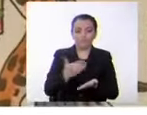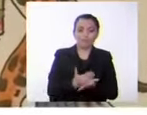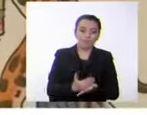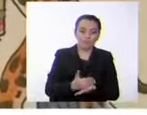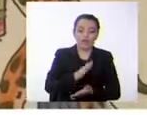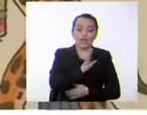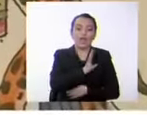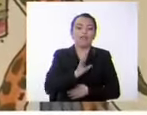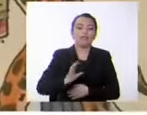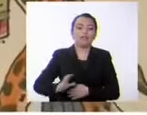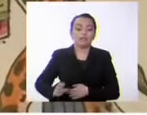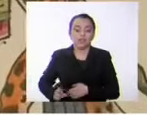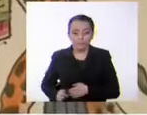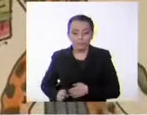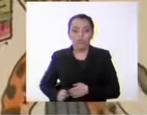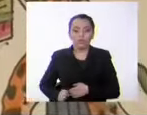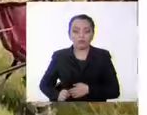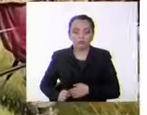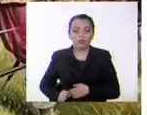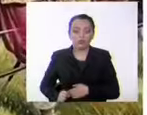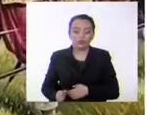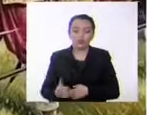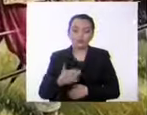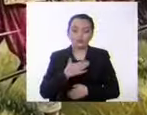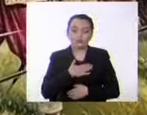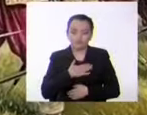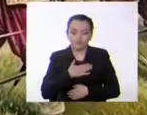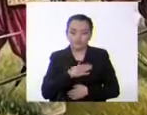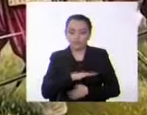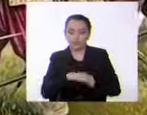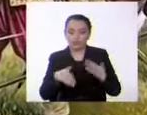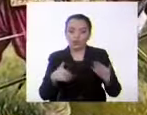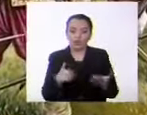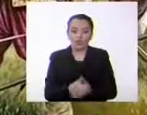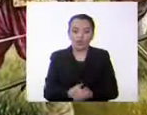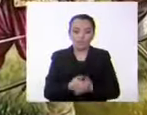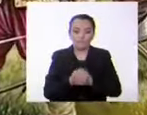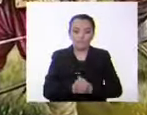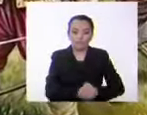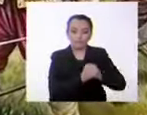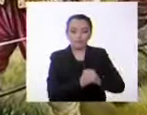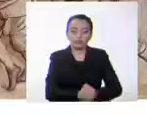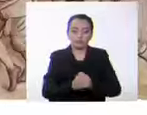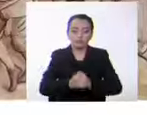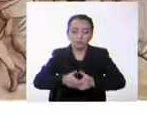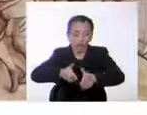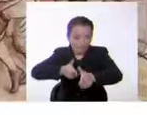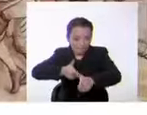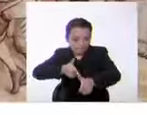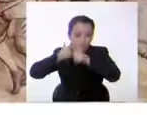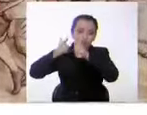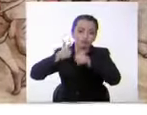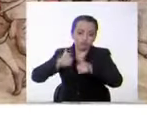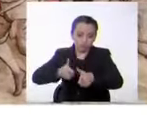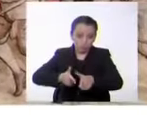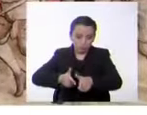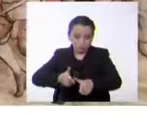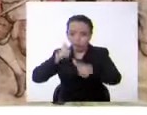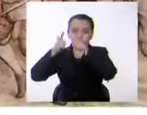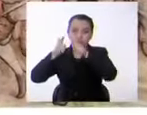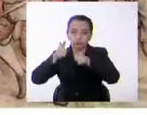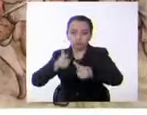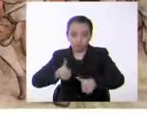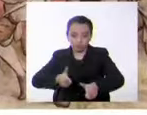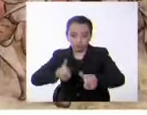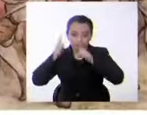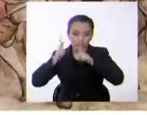¿verdad? Precisamente traían todas esas caballerías que utilizaban pólvora, que era desconocida precisamente por